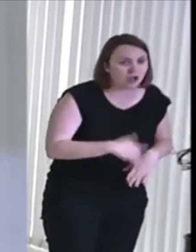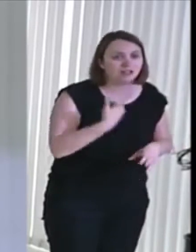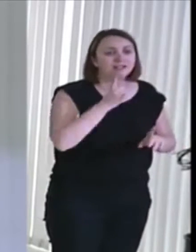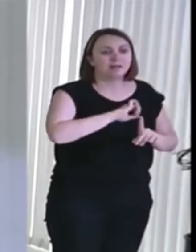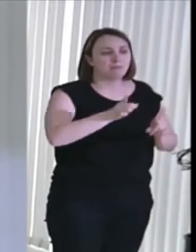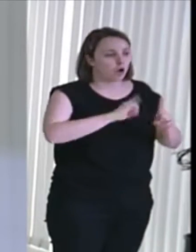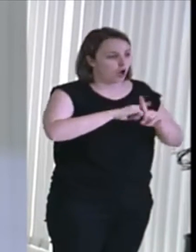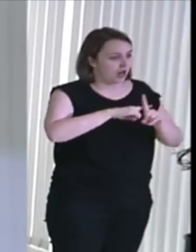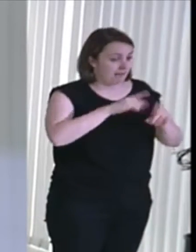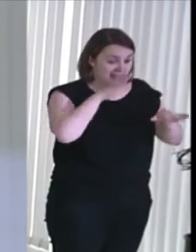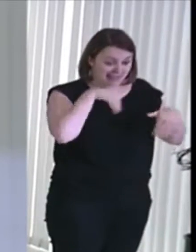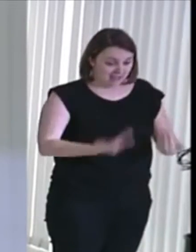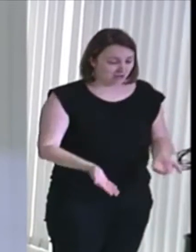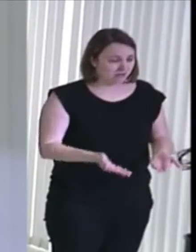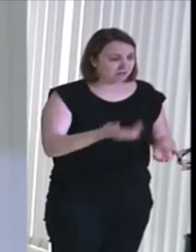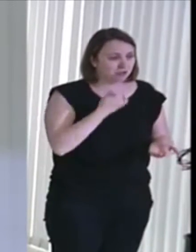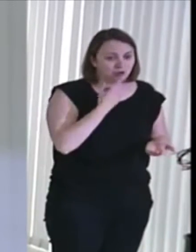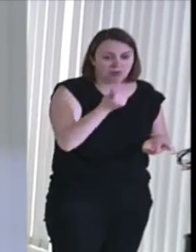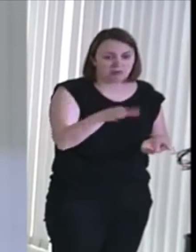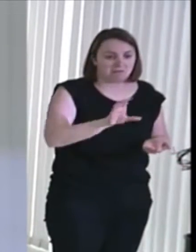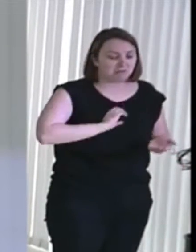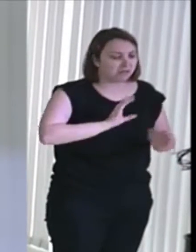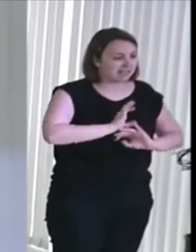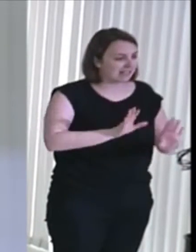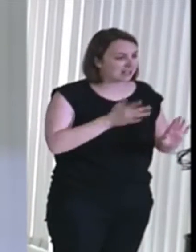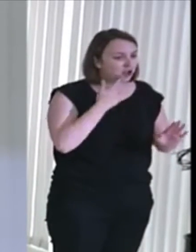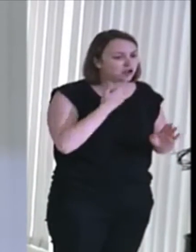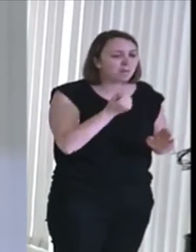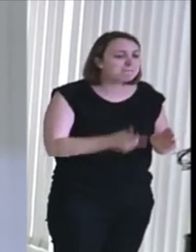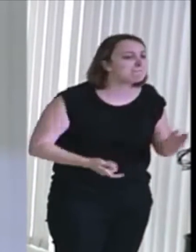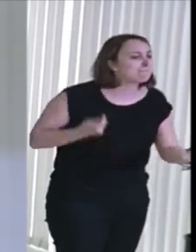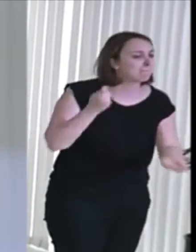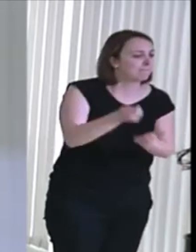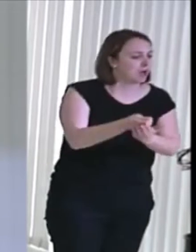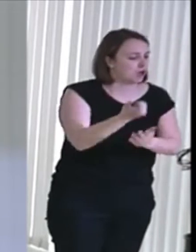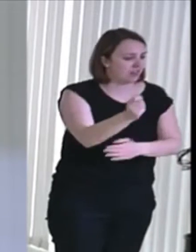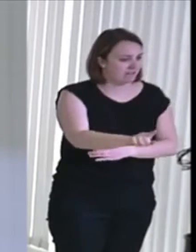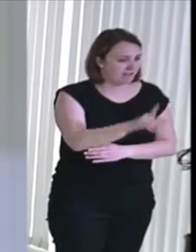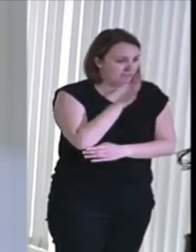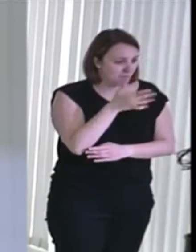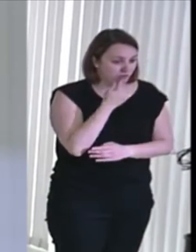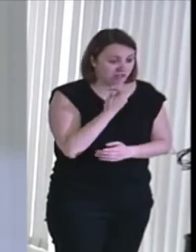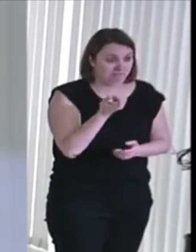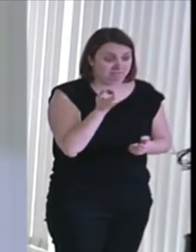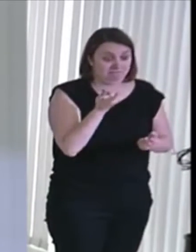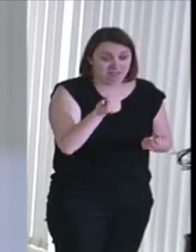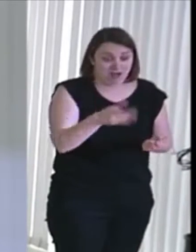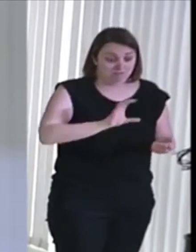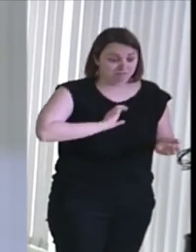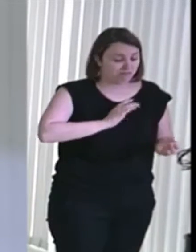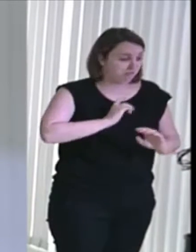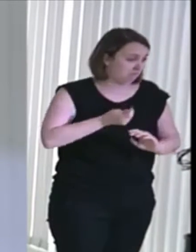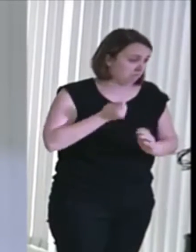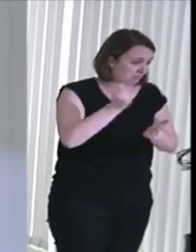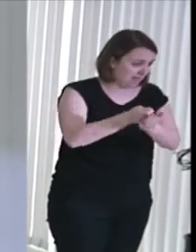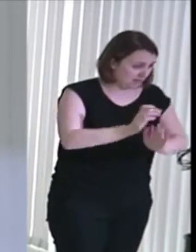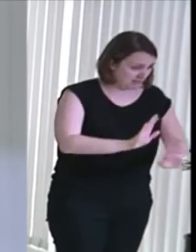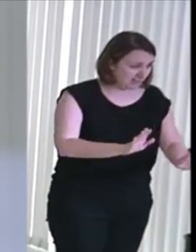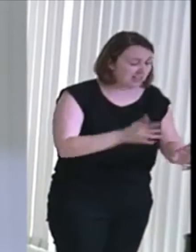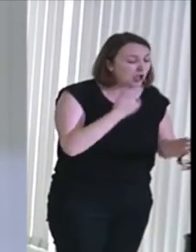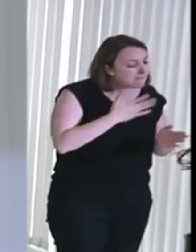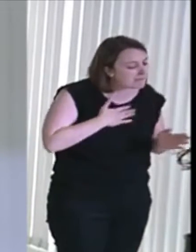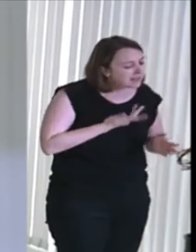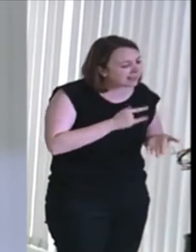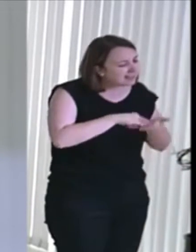que tiene ahora y no lo monetizaba, entonces no tenía que hacer una inversión ya que no tenía tampoco ingresos, y la herramienta, o sea, la tecnología